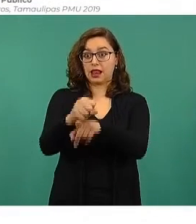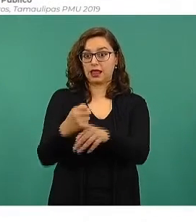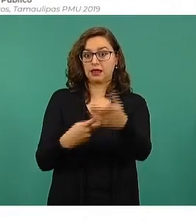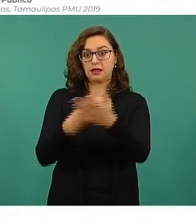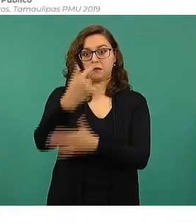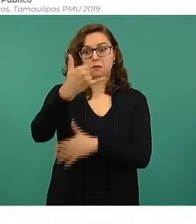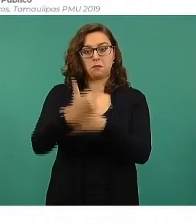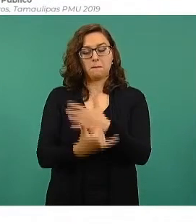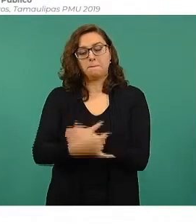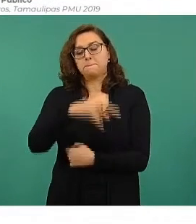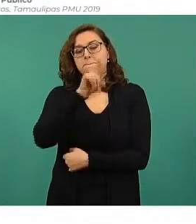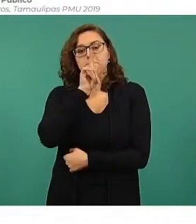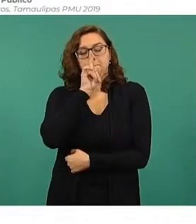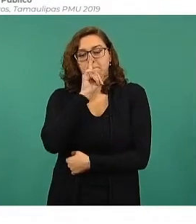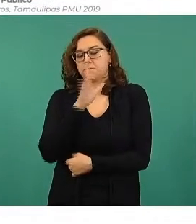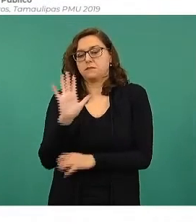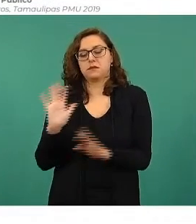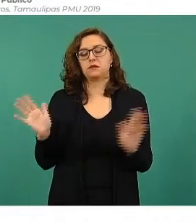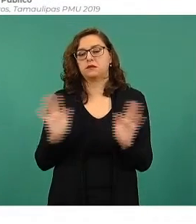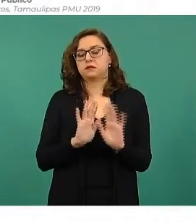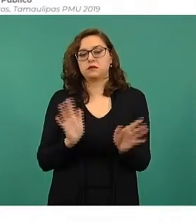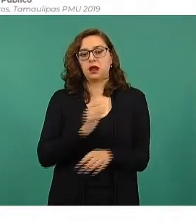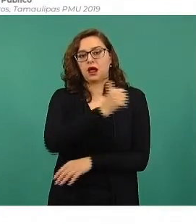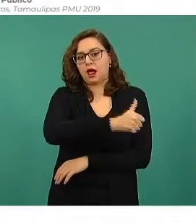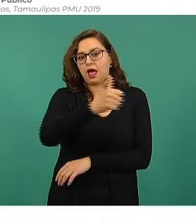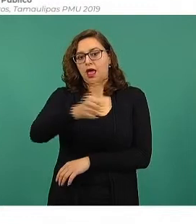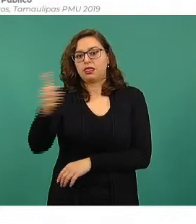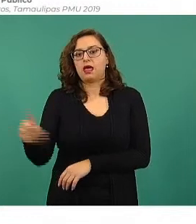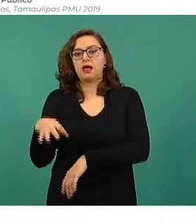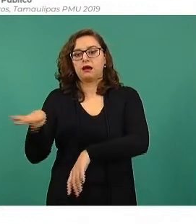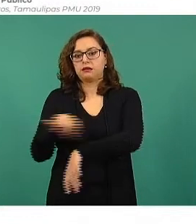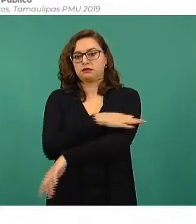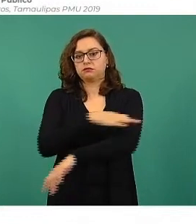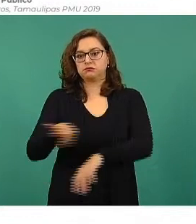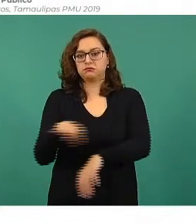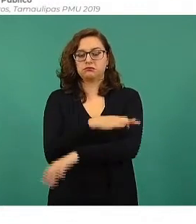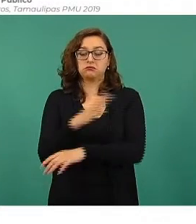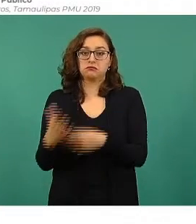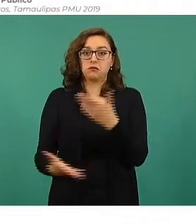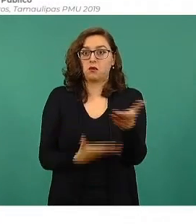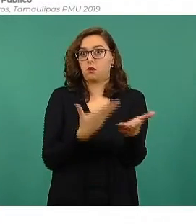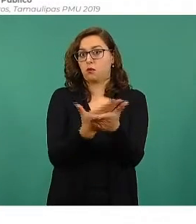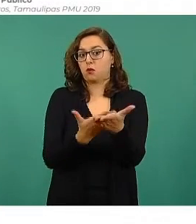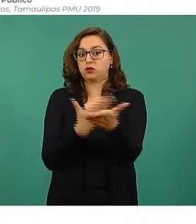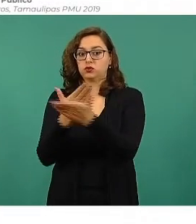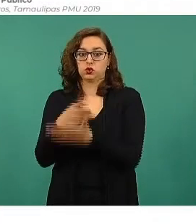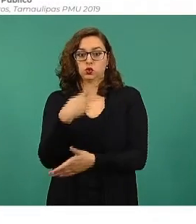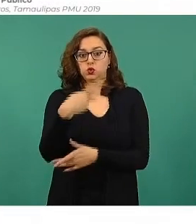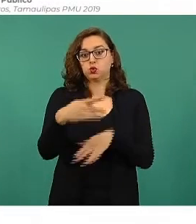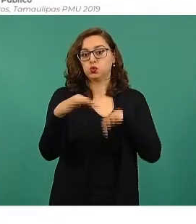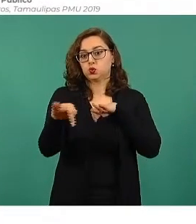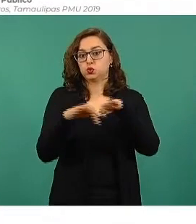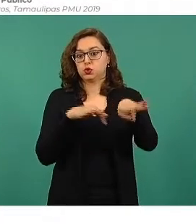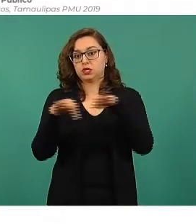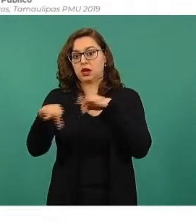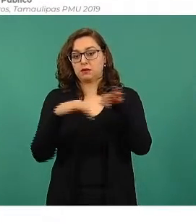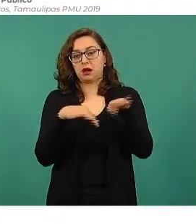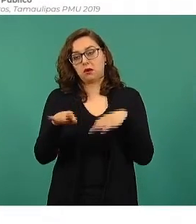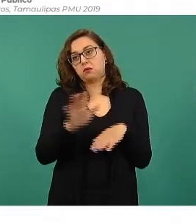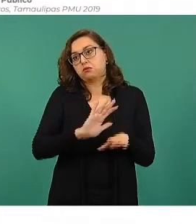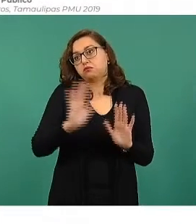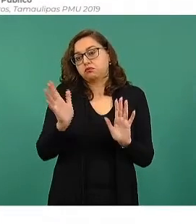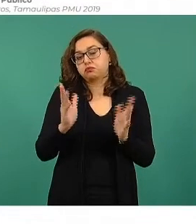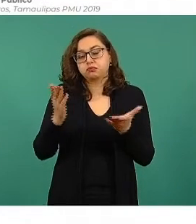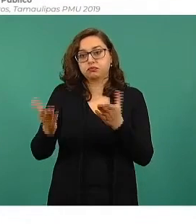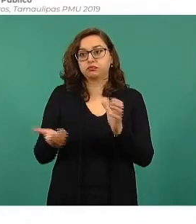propios arquitectos con los que venimos colaborando. Entonces, son, digamos, el trabajo de ellos, que ellos lo promocionan y